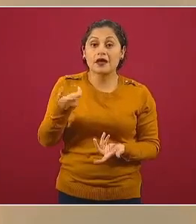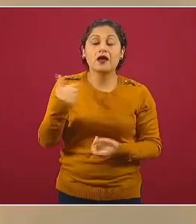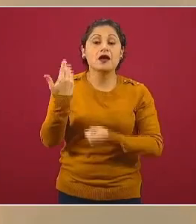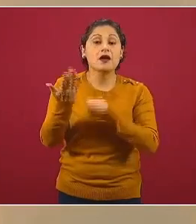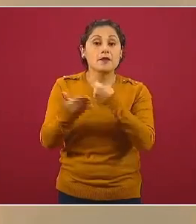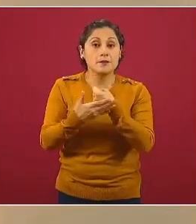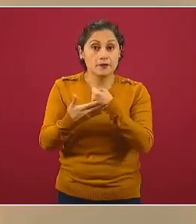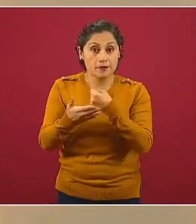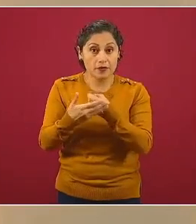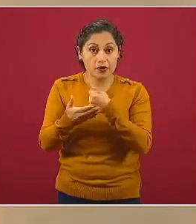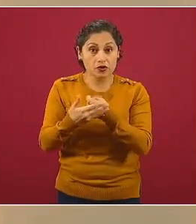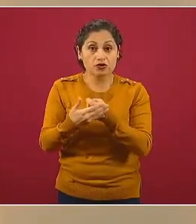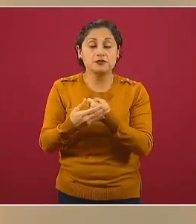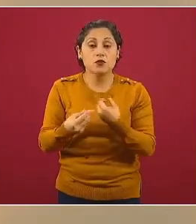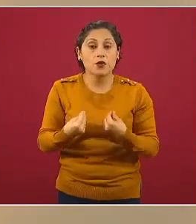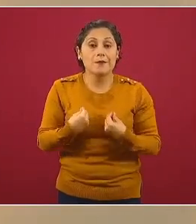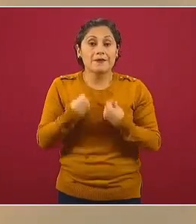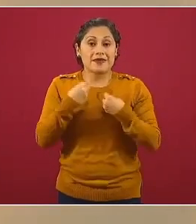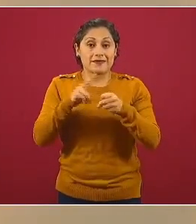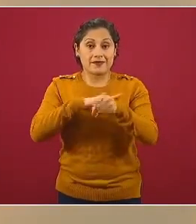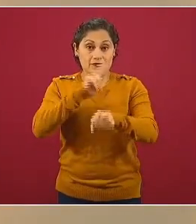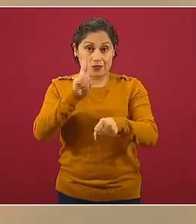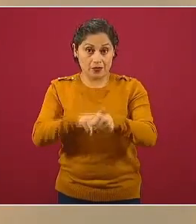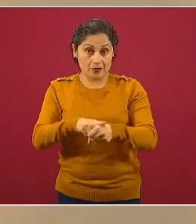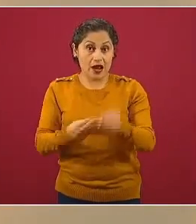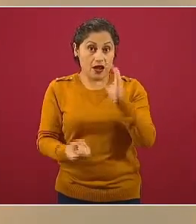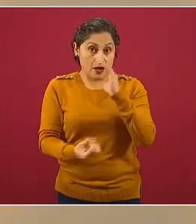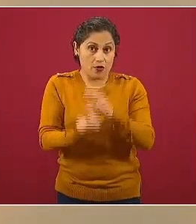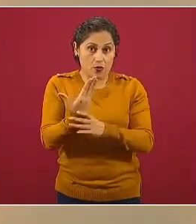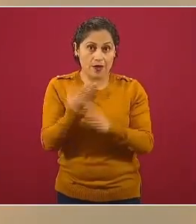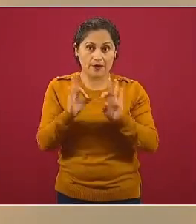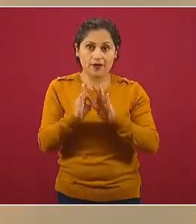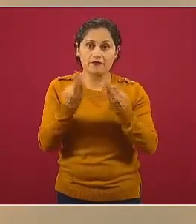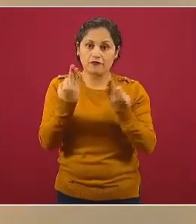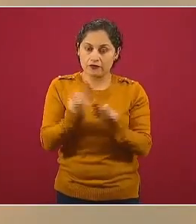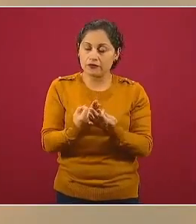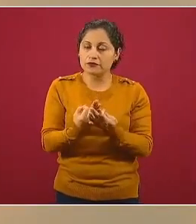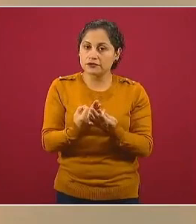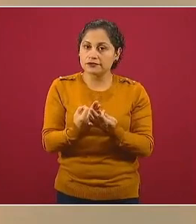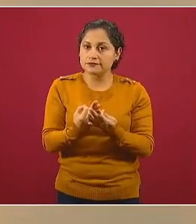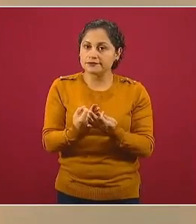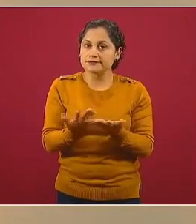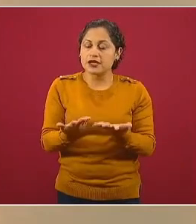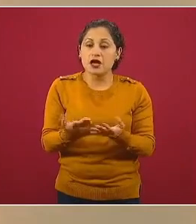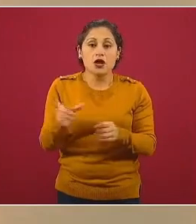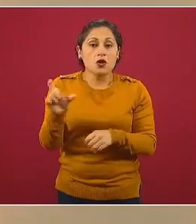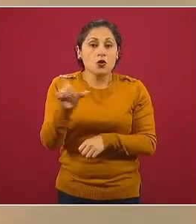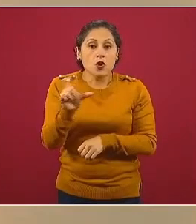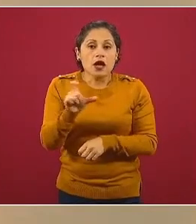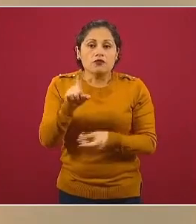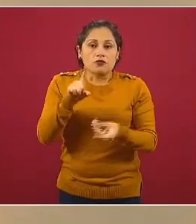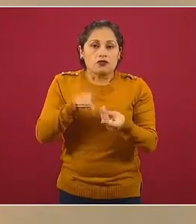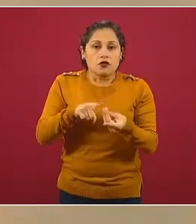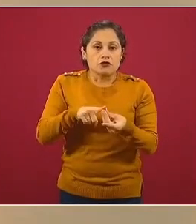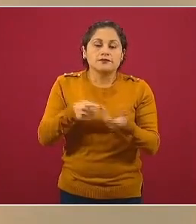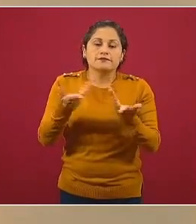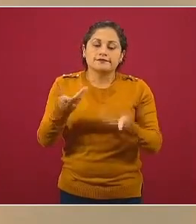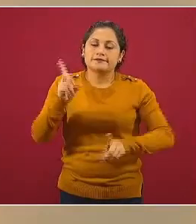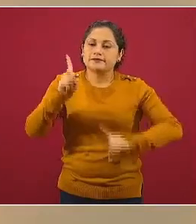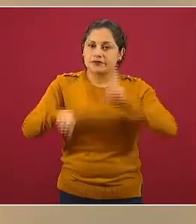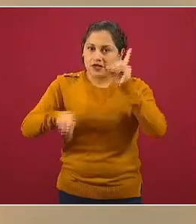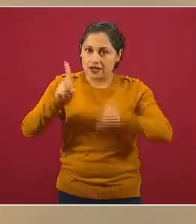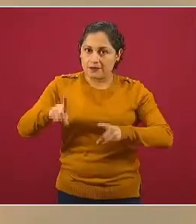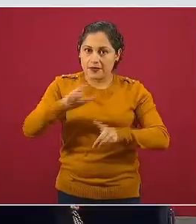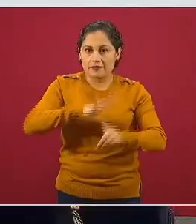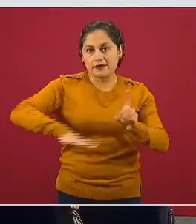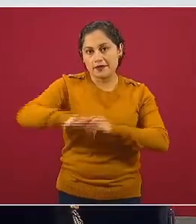transitar hacia nuevas normalidades en donde tenemos éxito, insisto, el éxito siempre es del pueblo mexicano, de